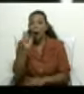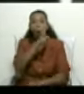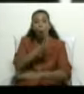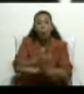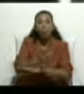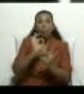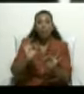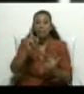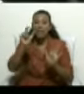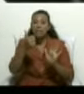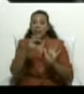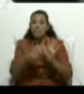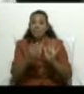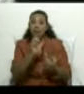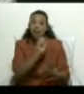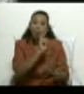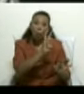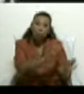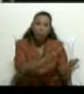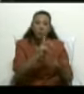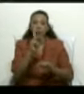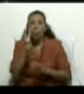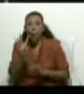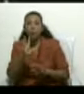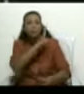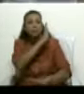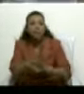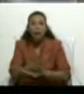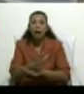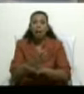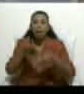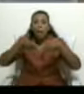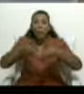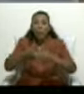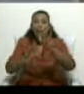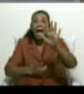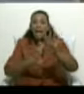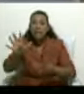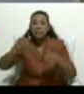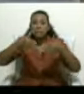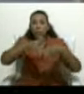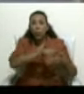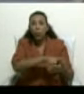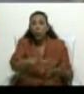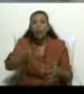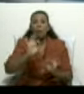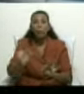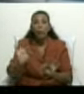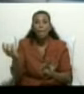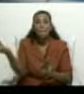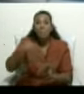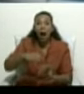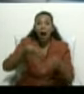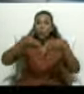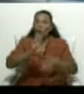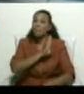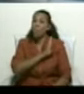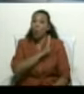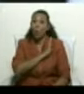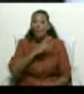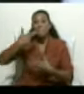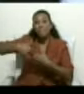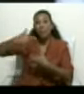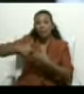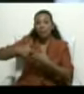ejecutiva 13.884, sanciona flota de 15 aeronaves, 6 nuevos buques pertenecientes a